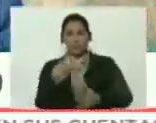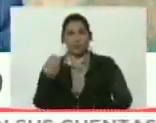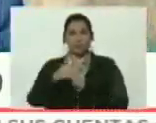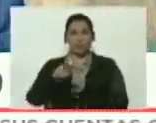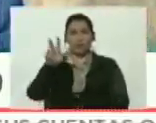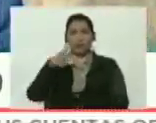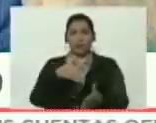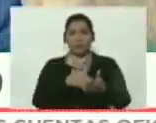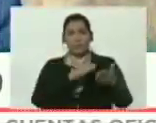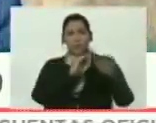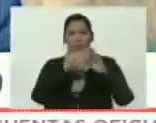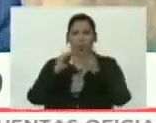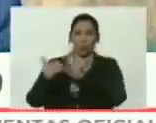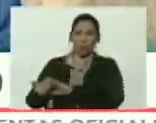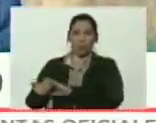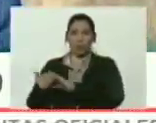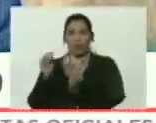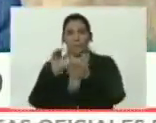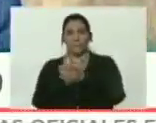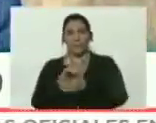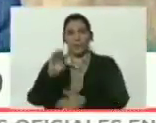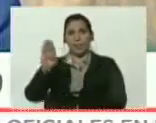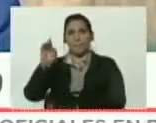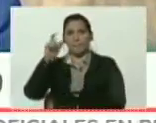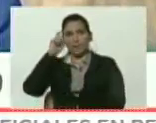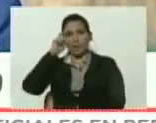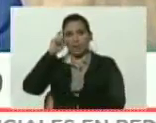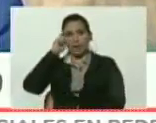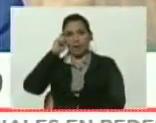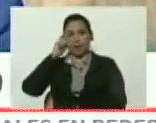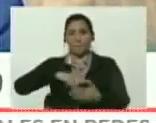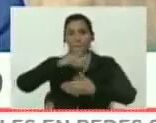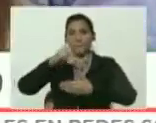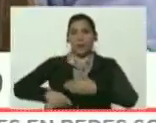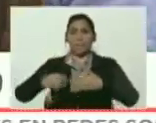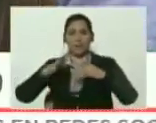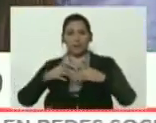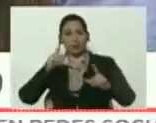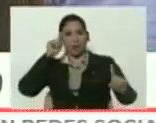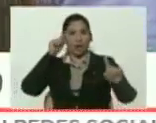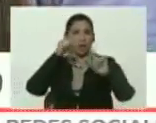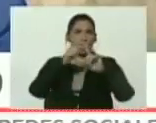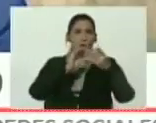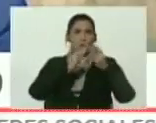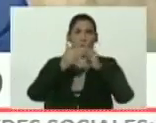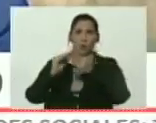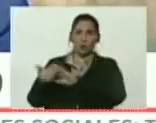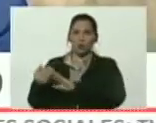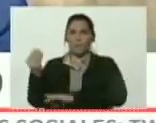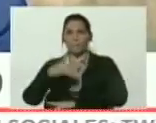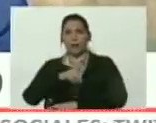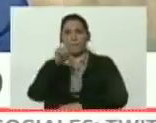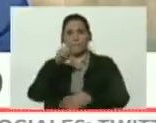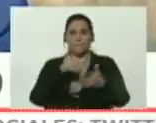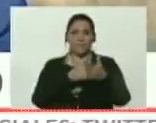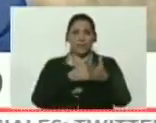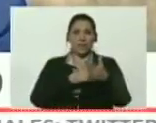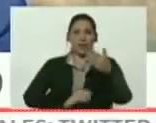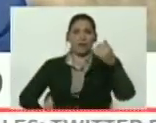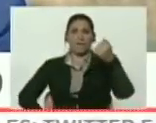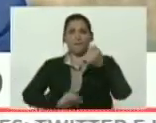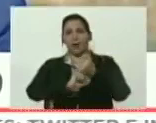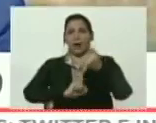3.000 comunas, compañera Blanca Ecao. Plan vacacional directo a la comuna. Más de 1.000 bases de